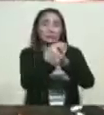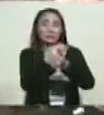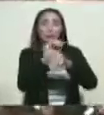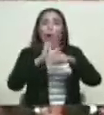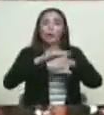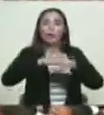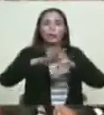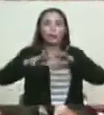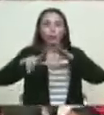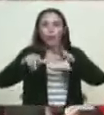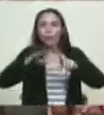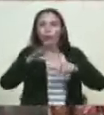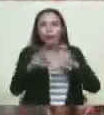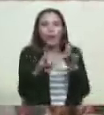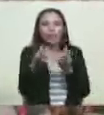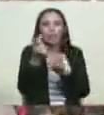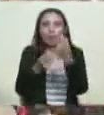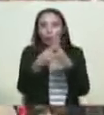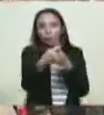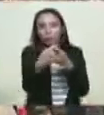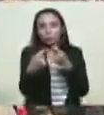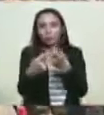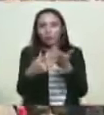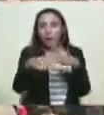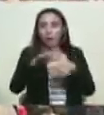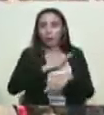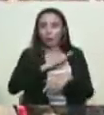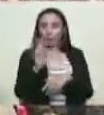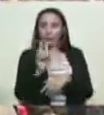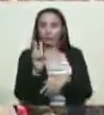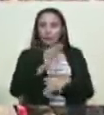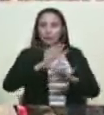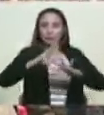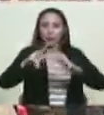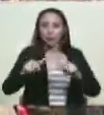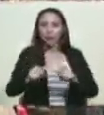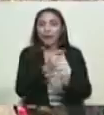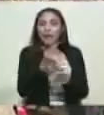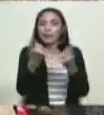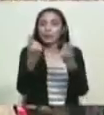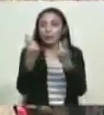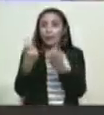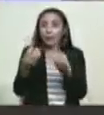llevarse el dinero de Venezuela. Y todavía faltan.